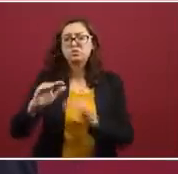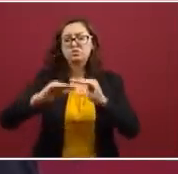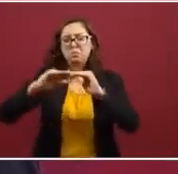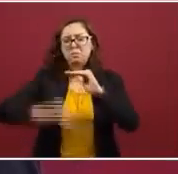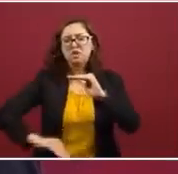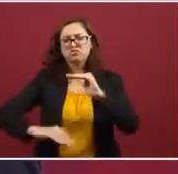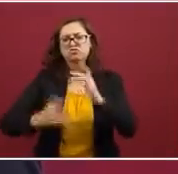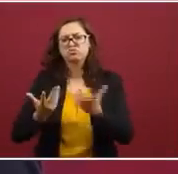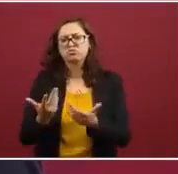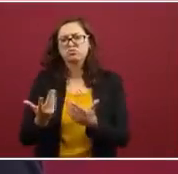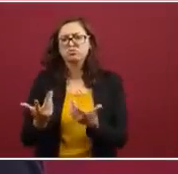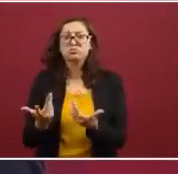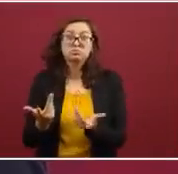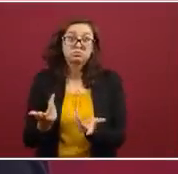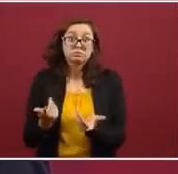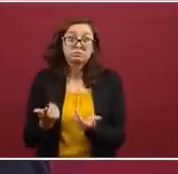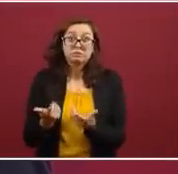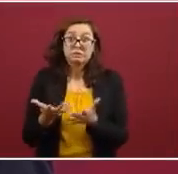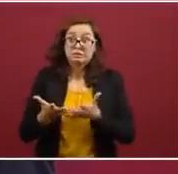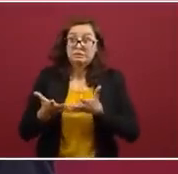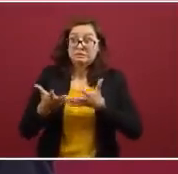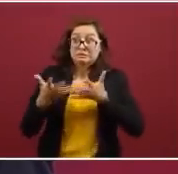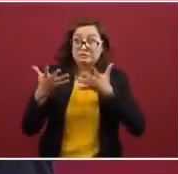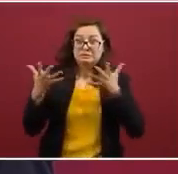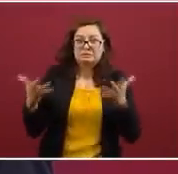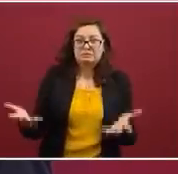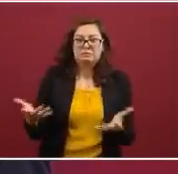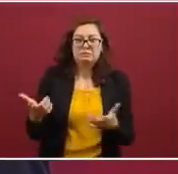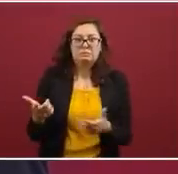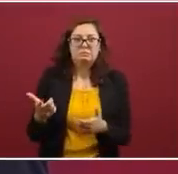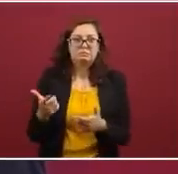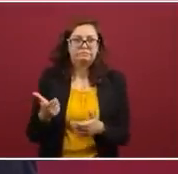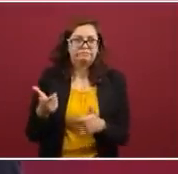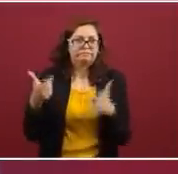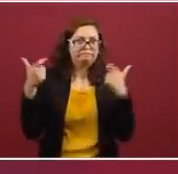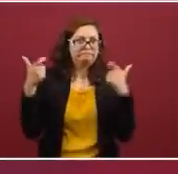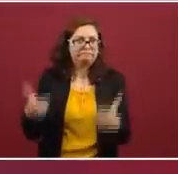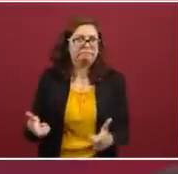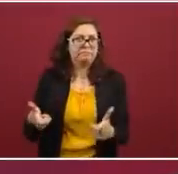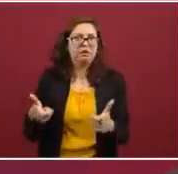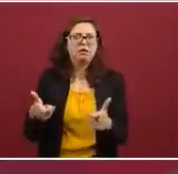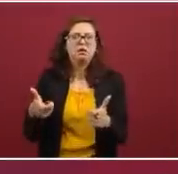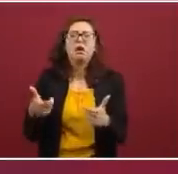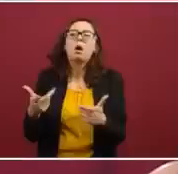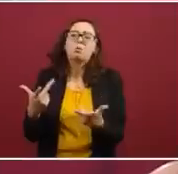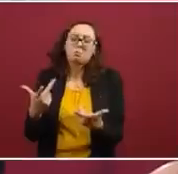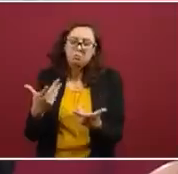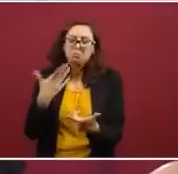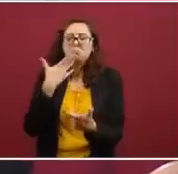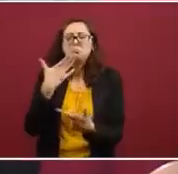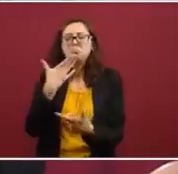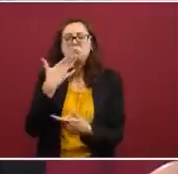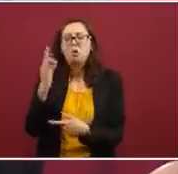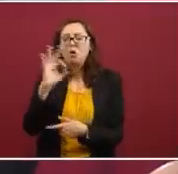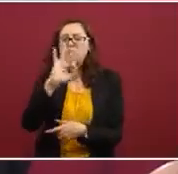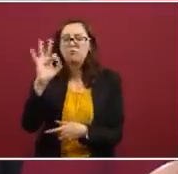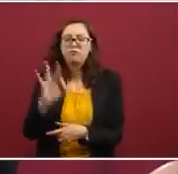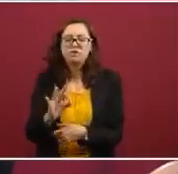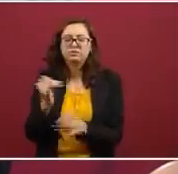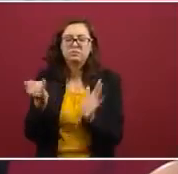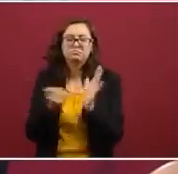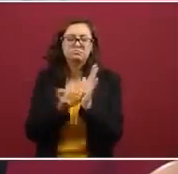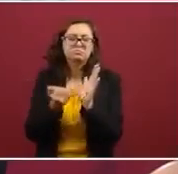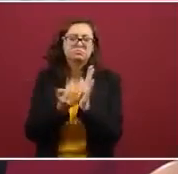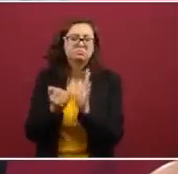estas cantidades, montos, es muy atractiva, ¿no? Como comentaba el señor presidente,